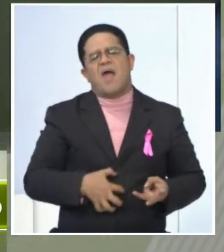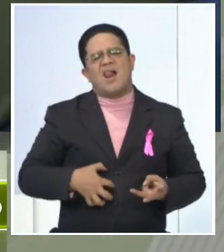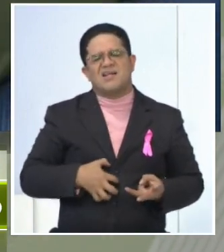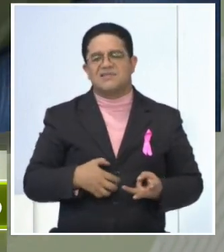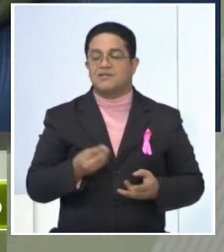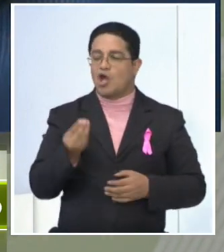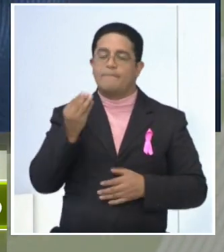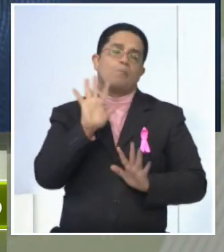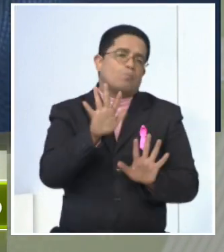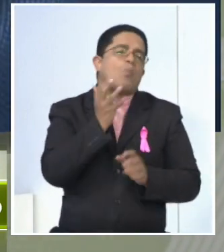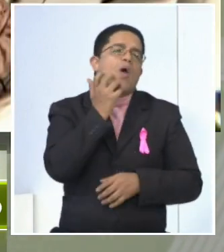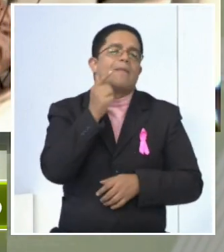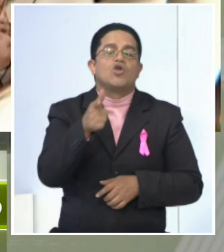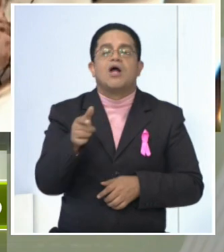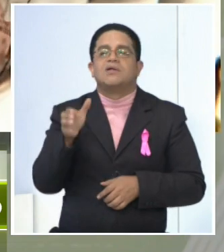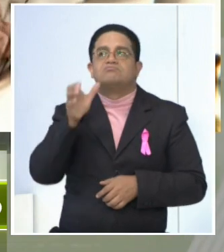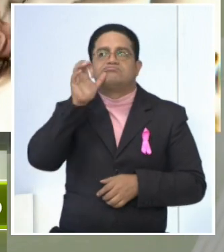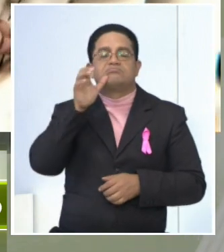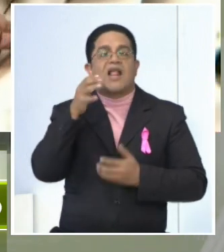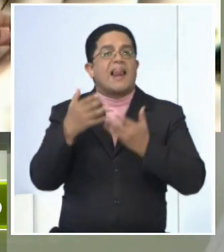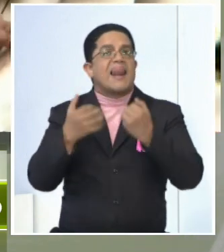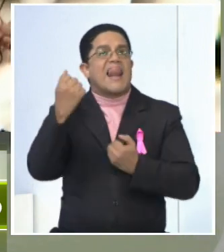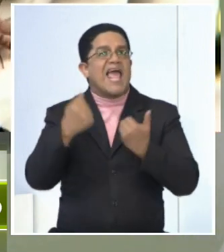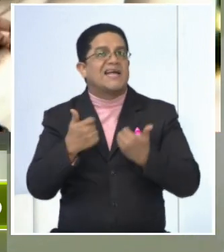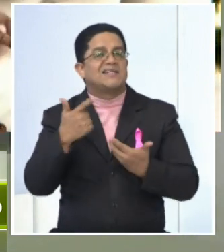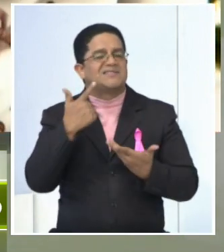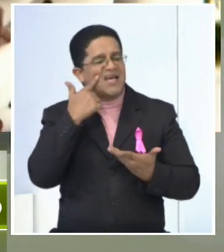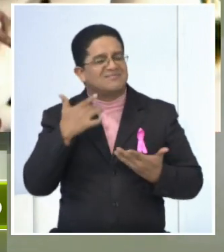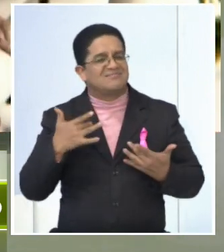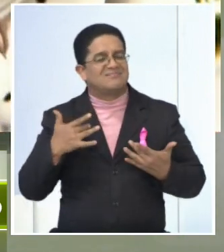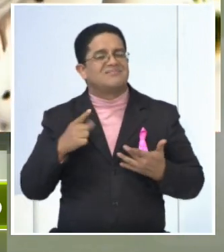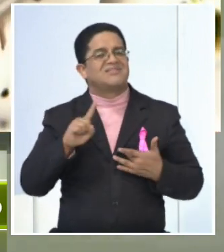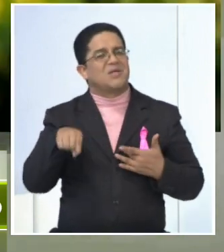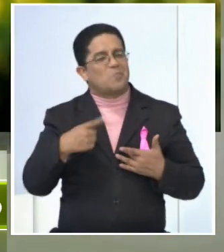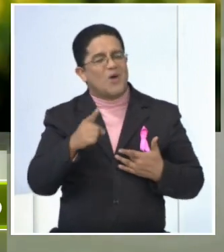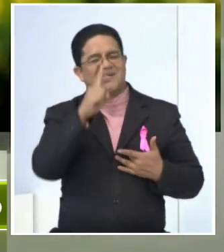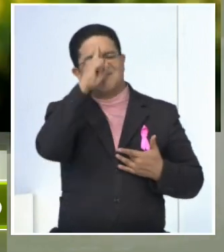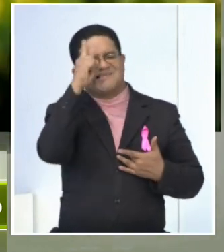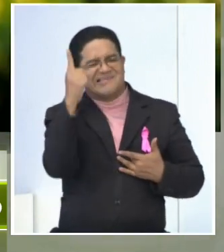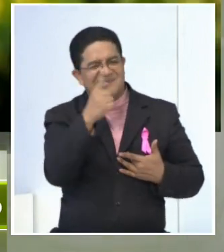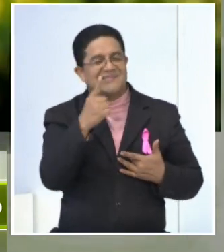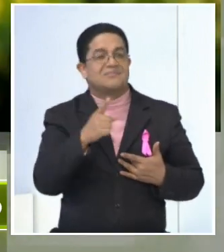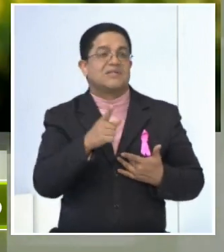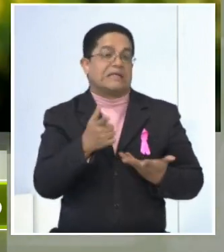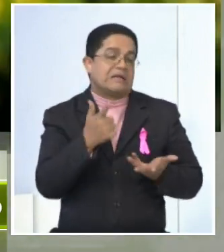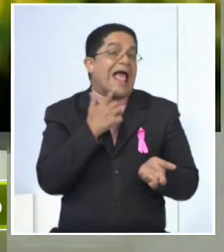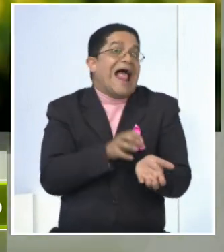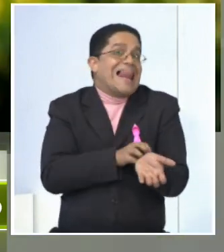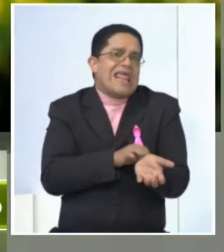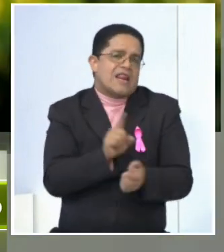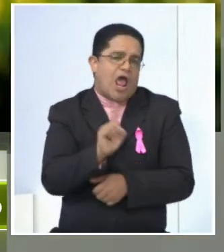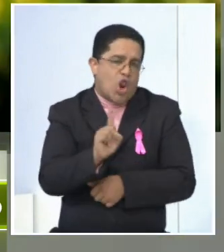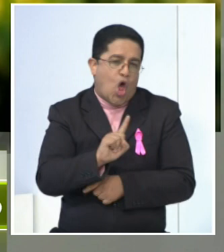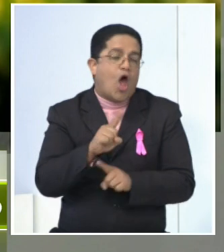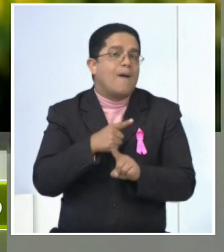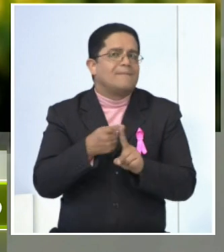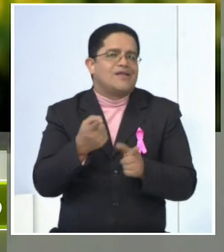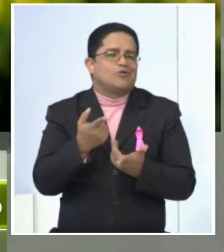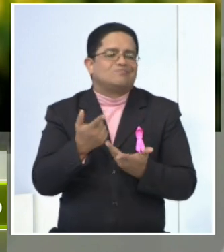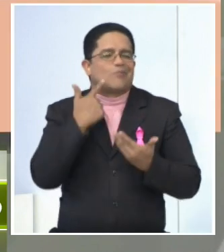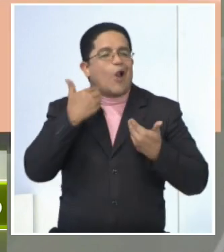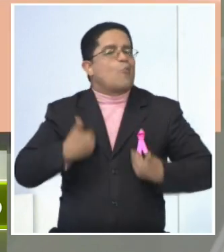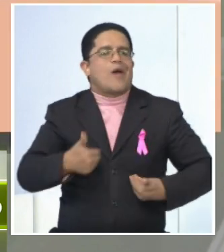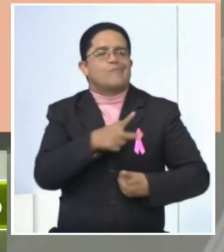me tomo algo con leche, entonces me distiendo, me siento mal, me dan náuseas. No es una alergia, es una intolerancia, es otra cosa.